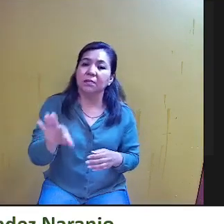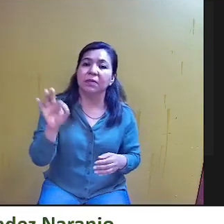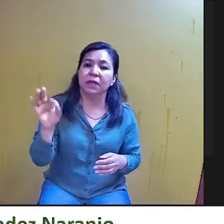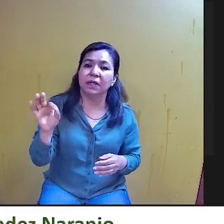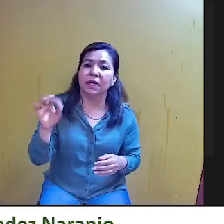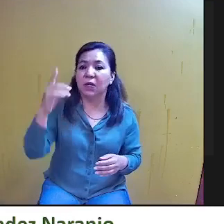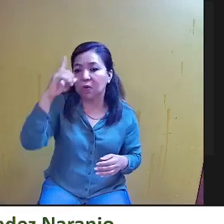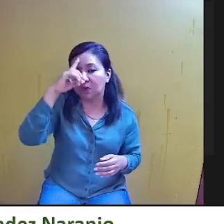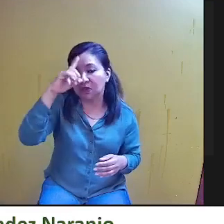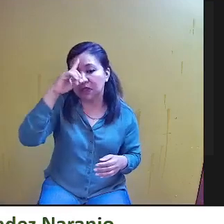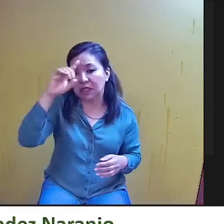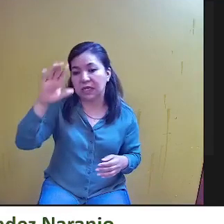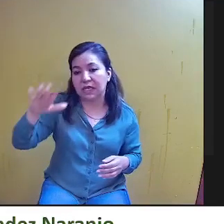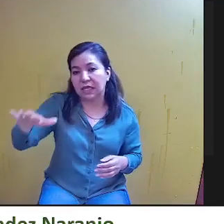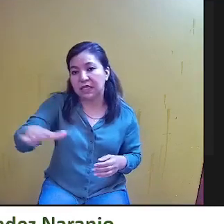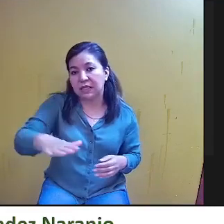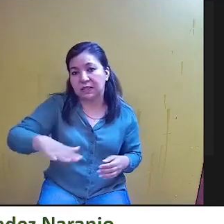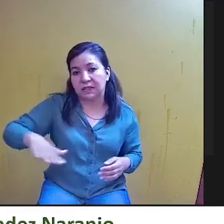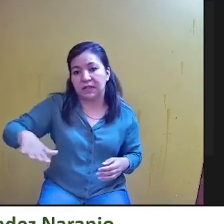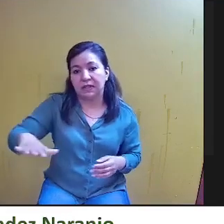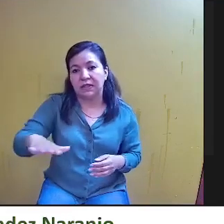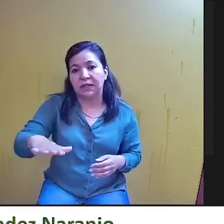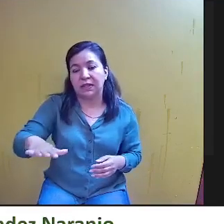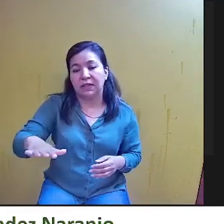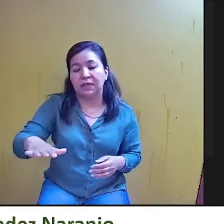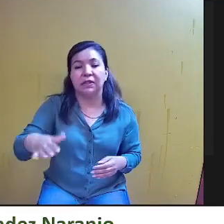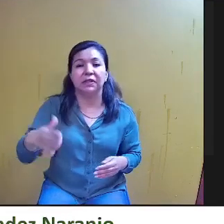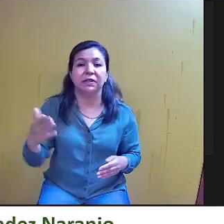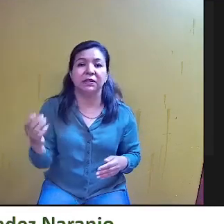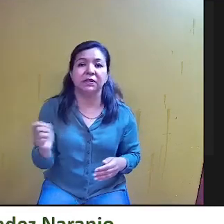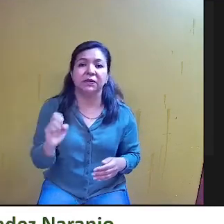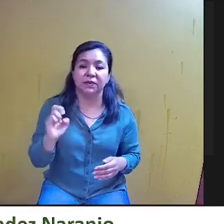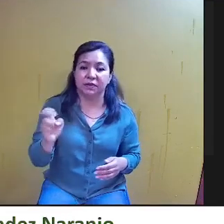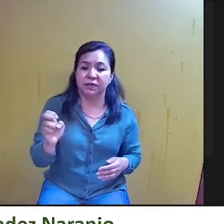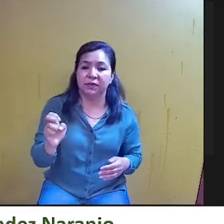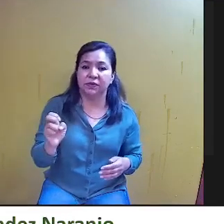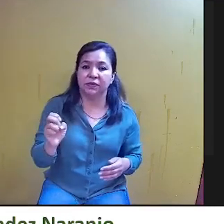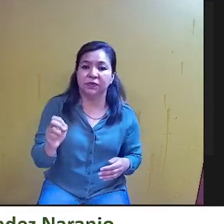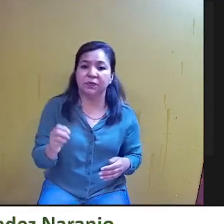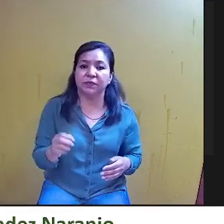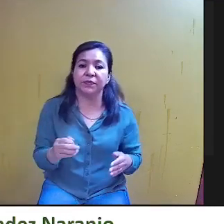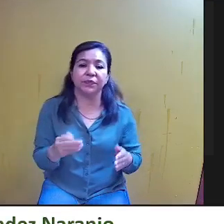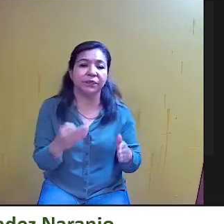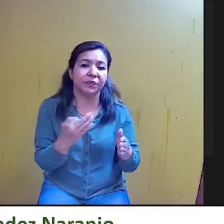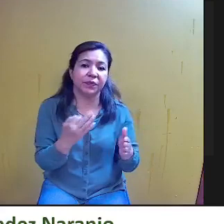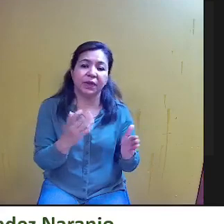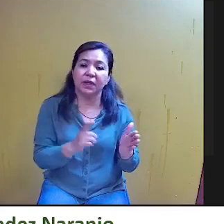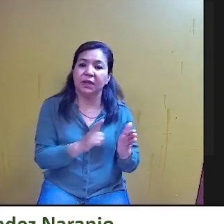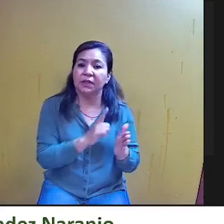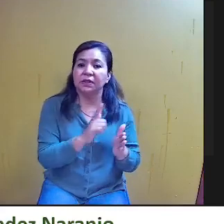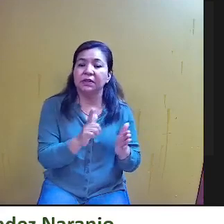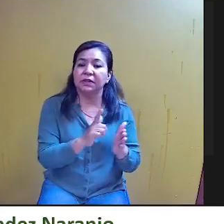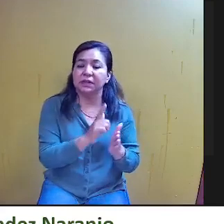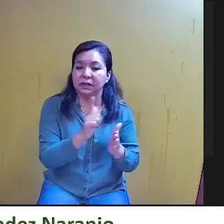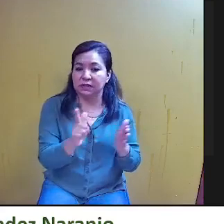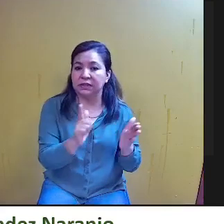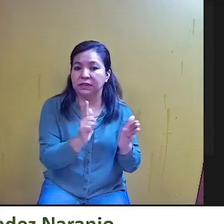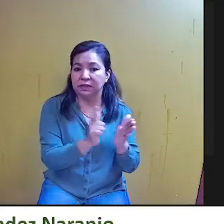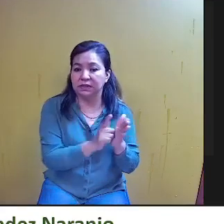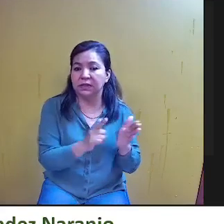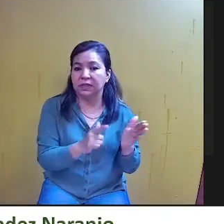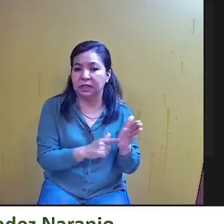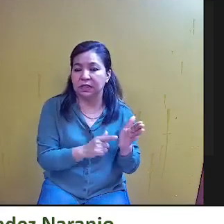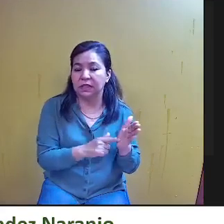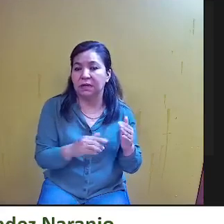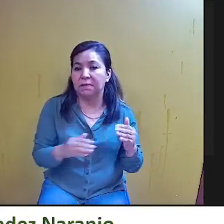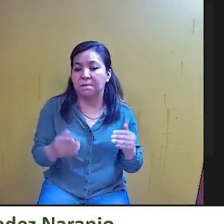consejera distrital, en el caso no constituyen un impedimento o causa de inelegibilidad para desempeñar el cargo de la consejera propietaria, suplente